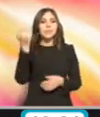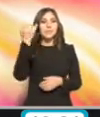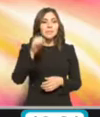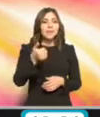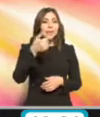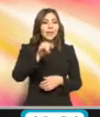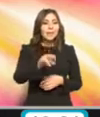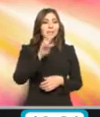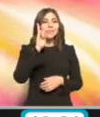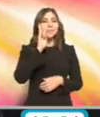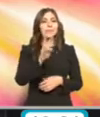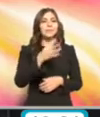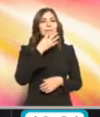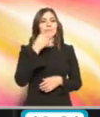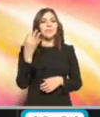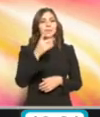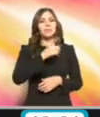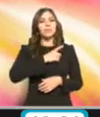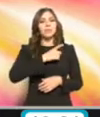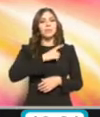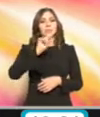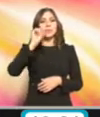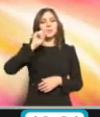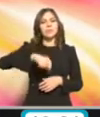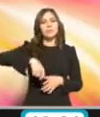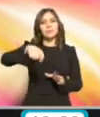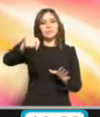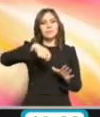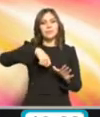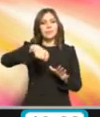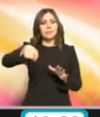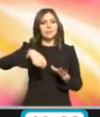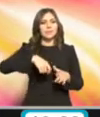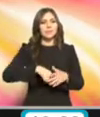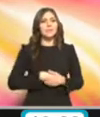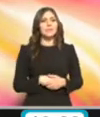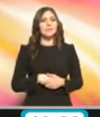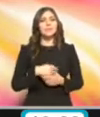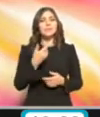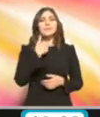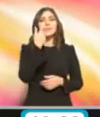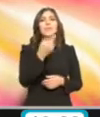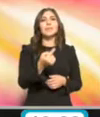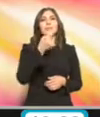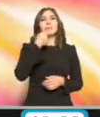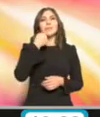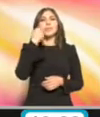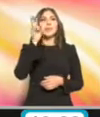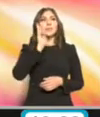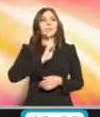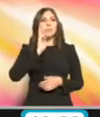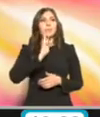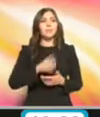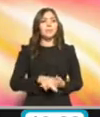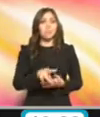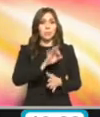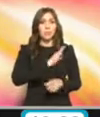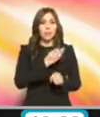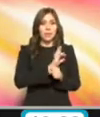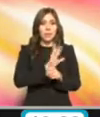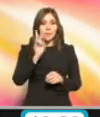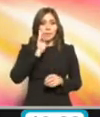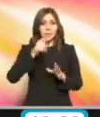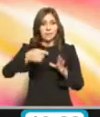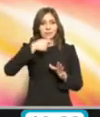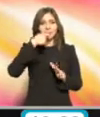Está espectacular. Ya nada más le ponemos. Sí, ¿Quién lo va a probar? Hazte para allá, Liliana, por favor, que yo lo quiero probar. A ver, ¿ya lo puedo probar? Ya,